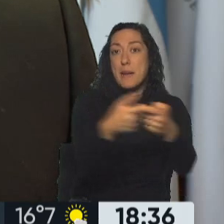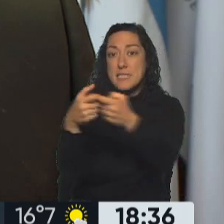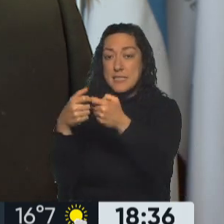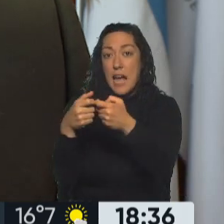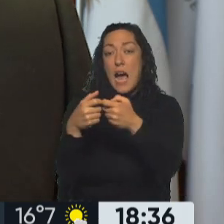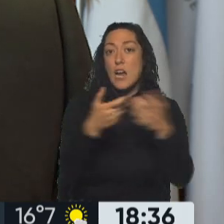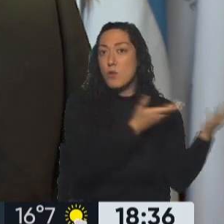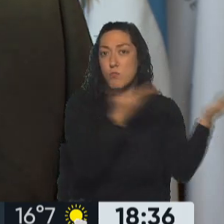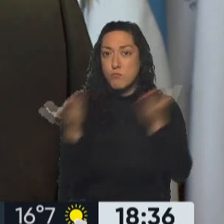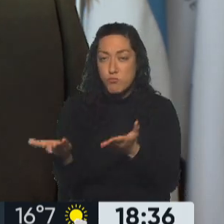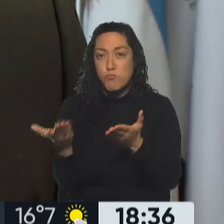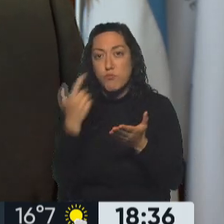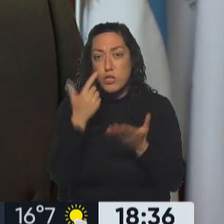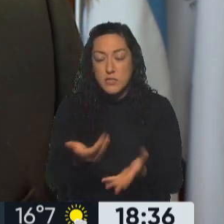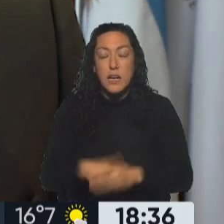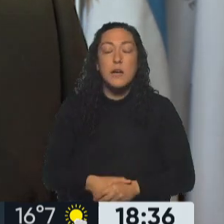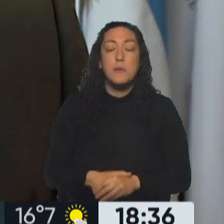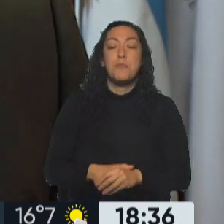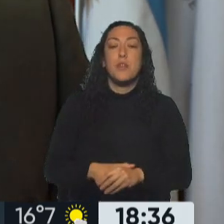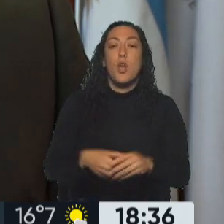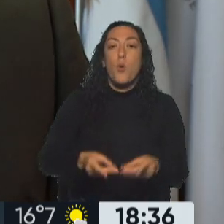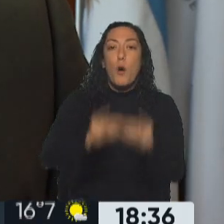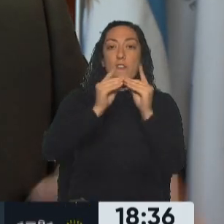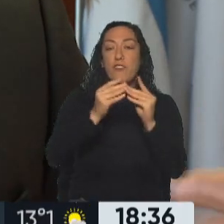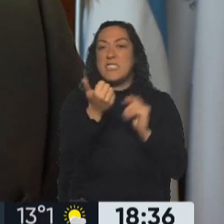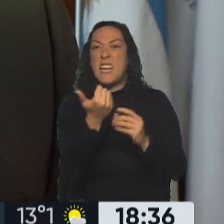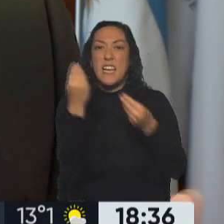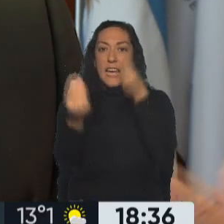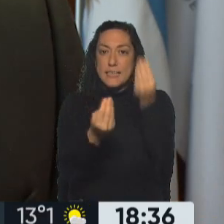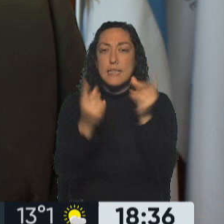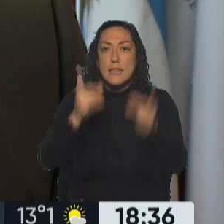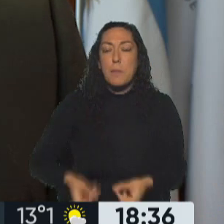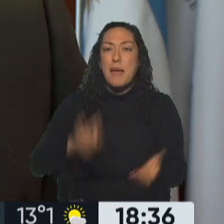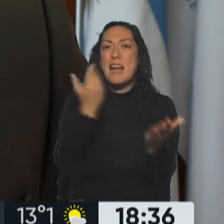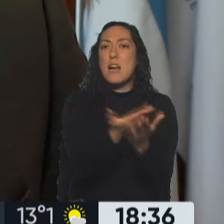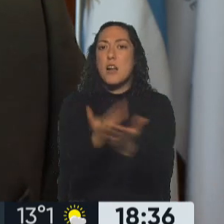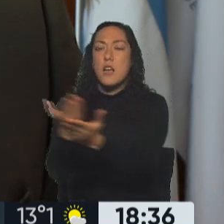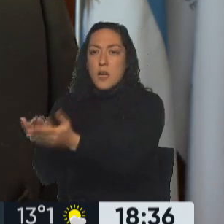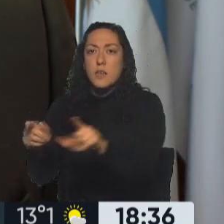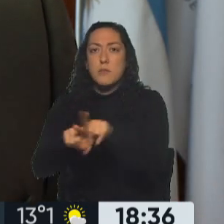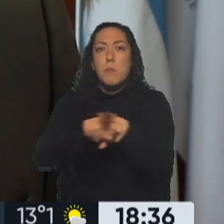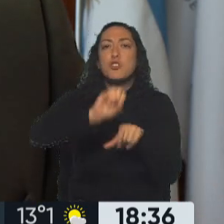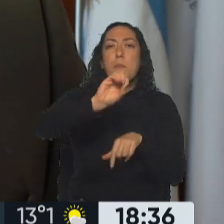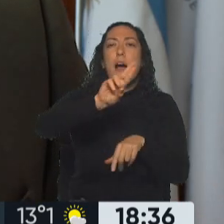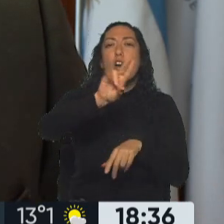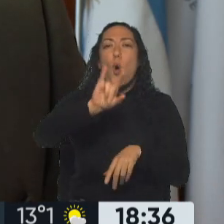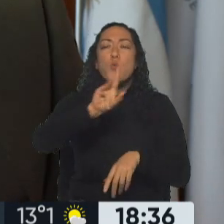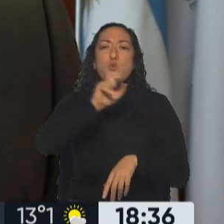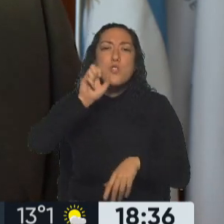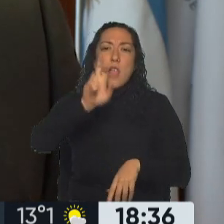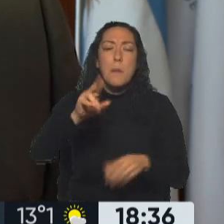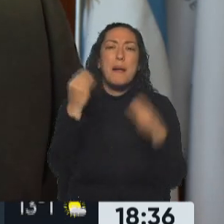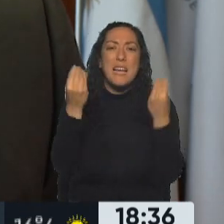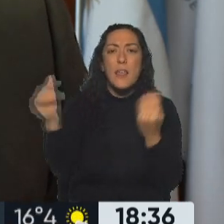que es la tecnología Wi-Fi 6. Estamos trabajando en una licitación para todos los routers que van a permitir a las